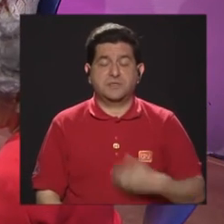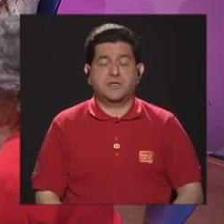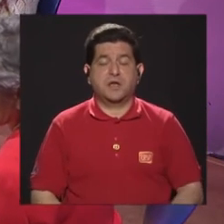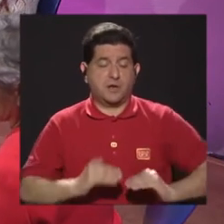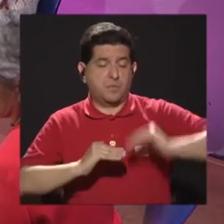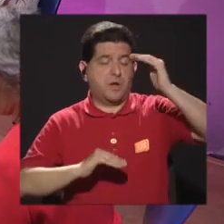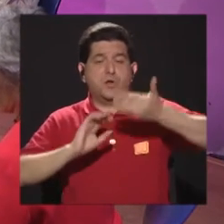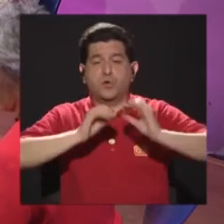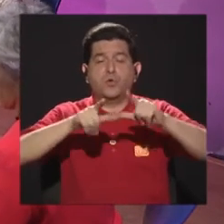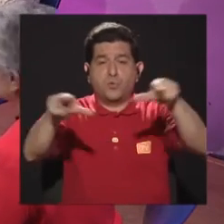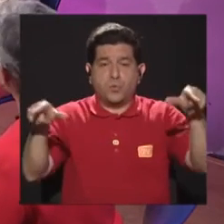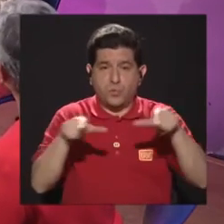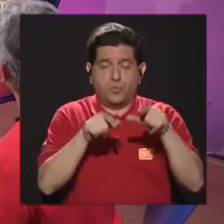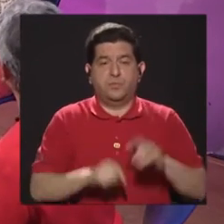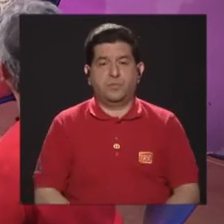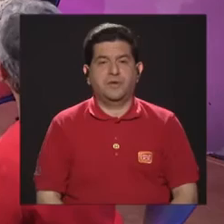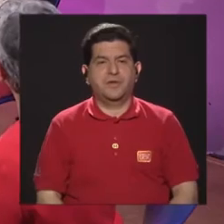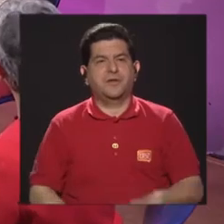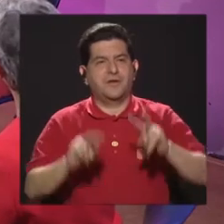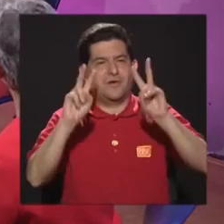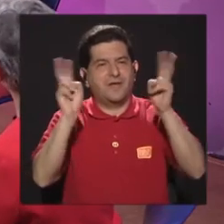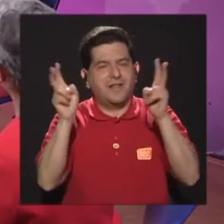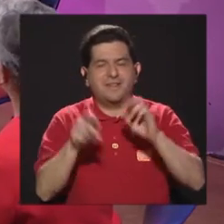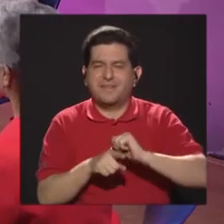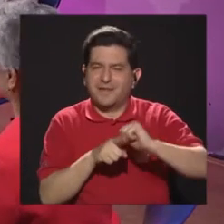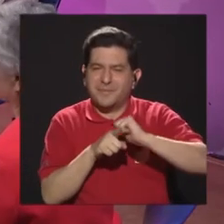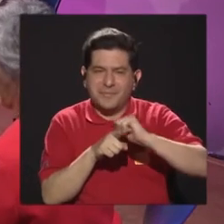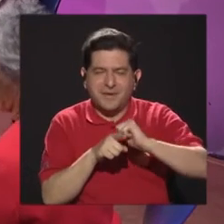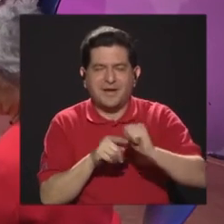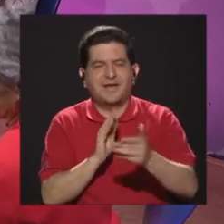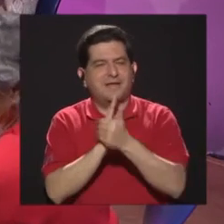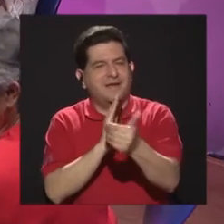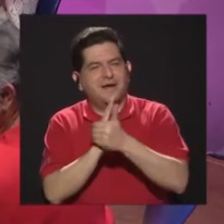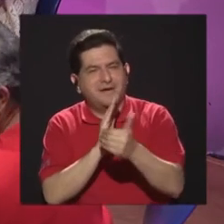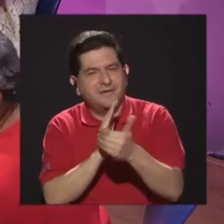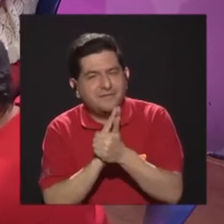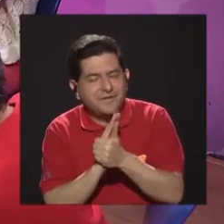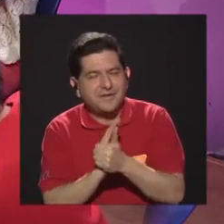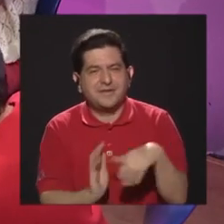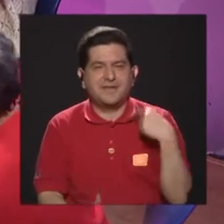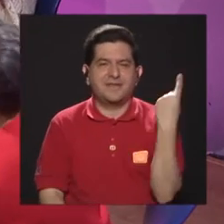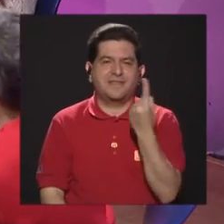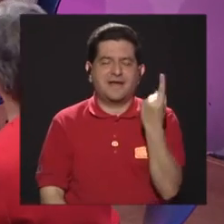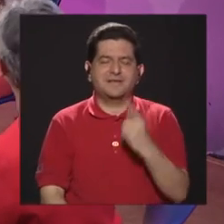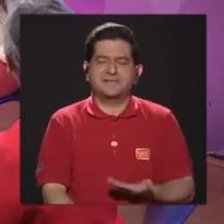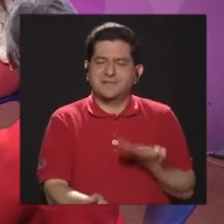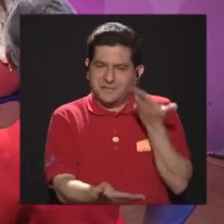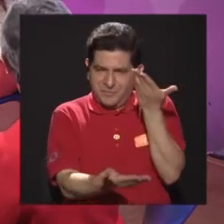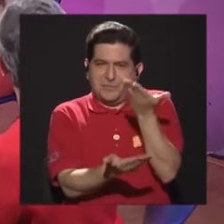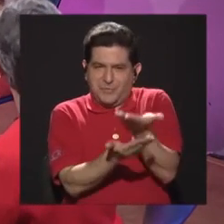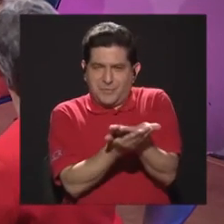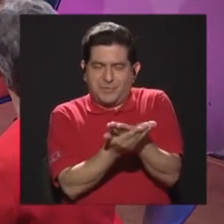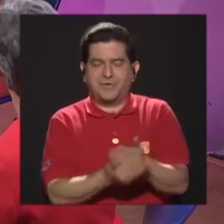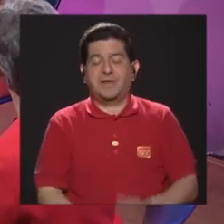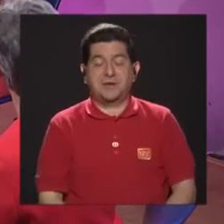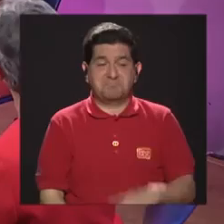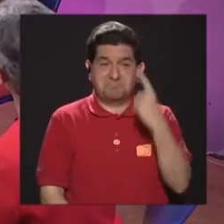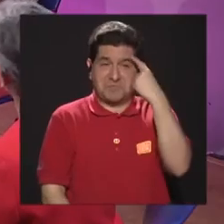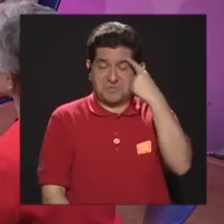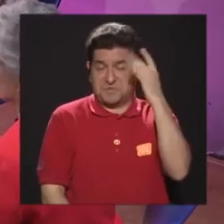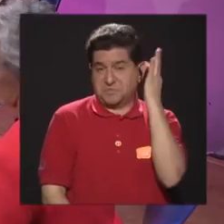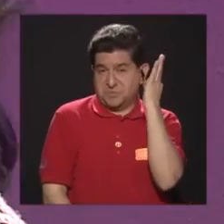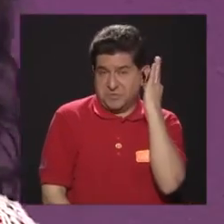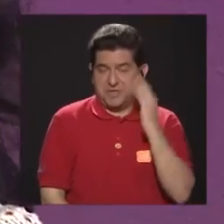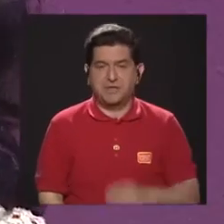espacios. Bueno, el tema de la capacidad es un tema que es un tema de la capacidad. ¿Verdad? Siempre se nos ha planteado el tema de la capacidad de las mujeres. Bueno, es un tema